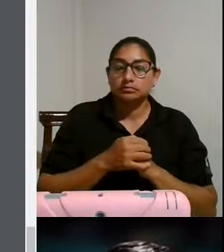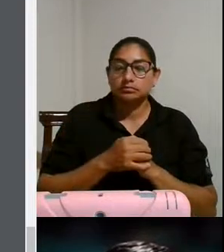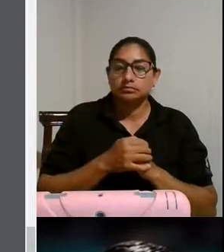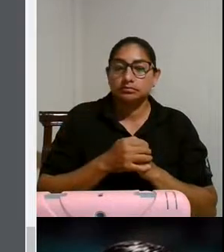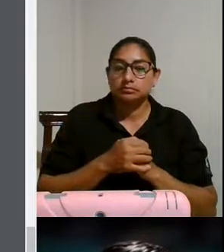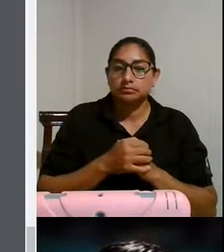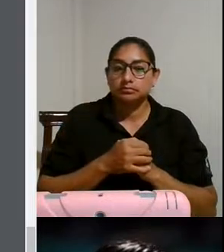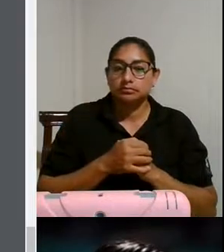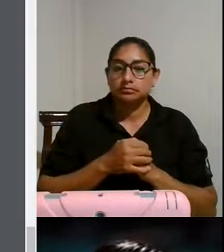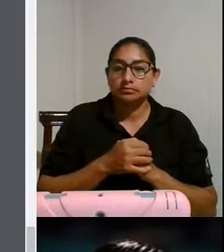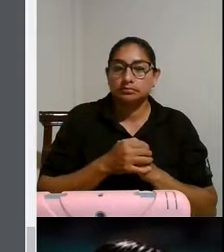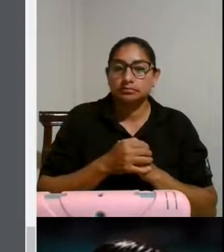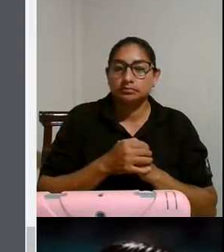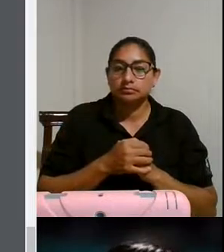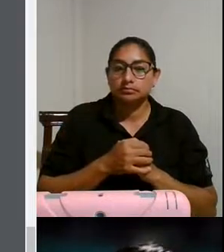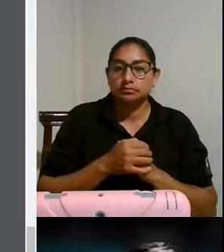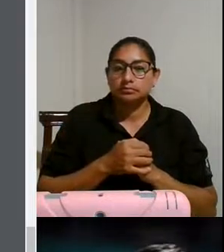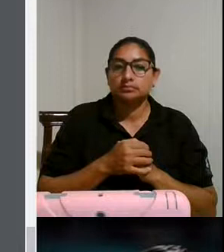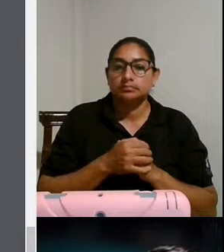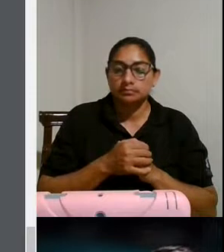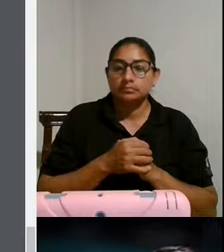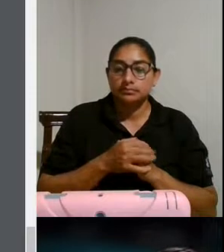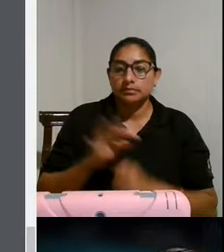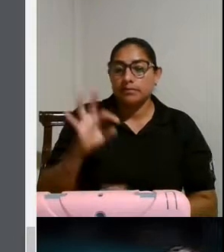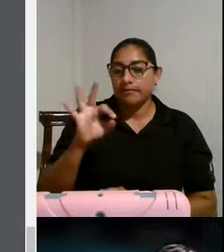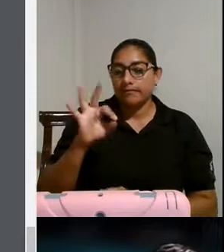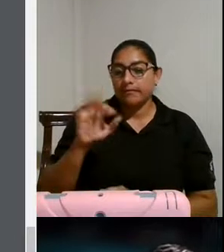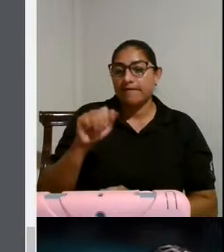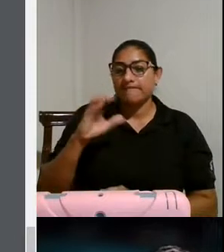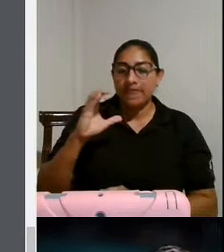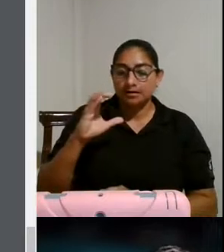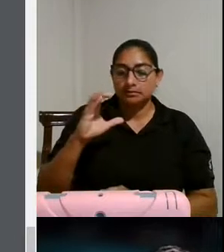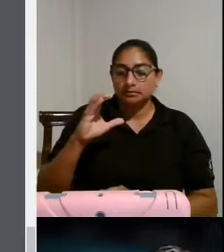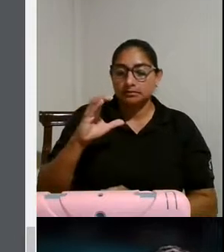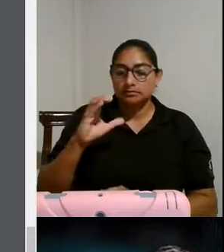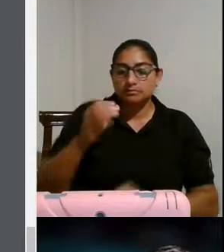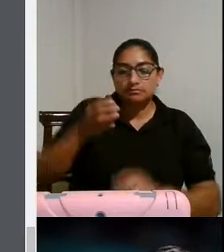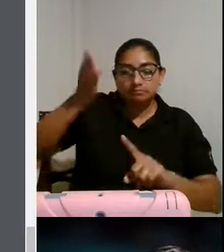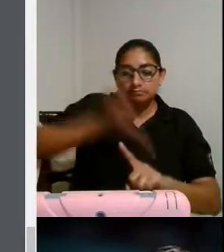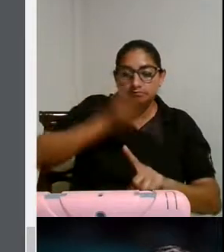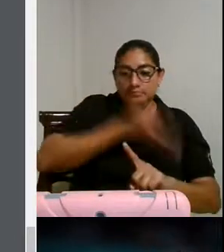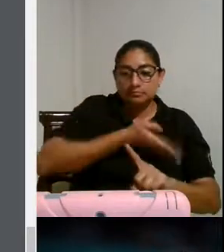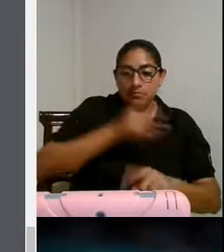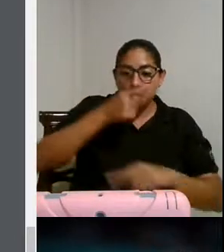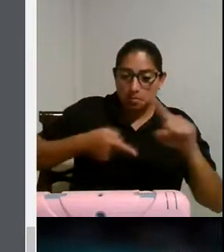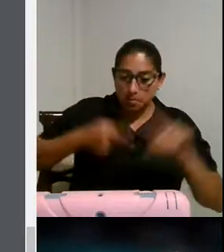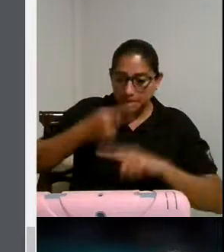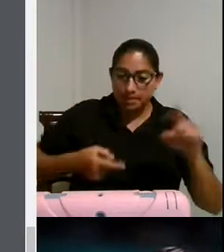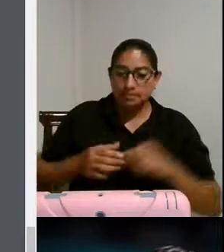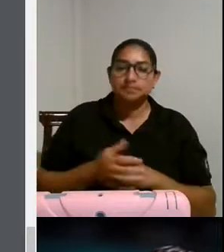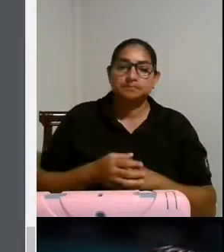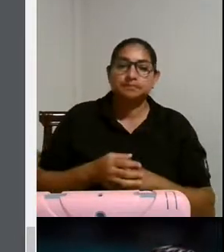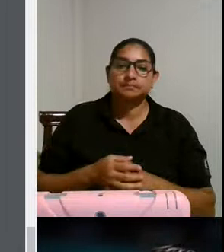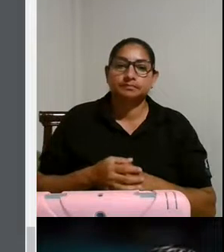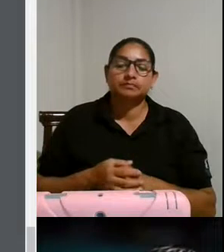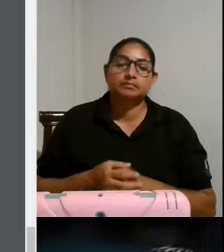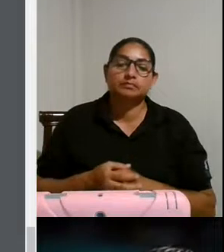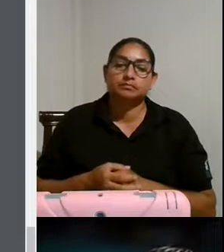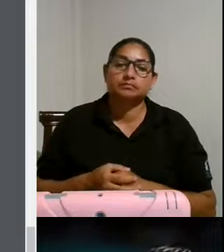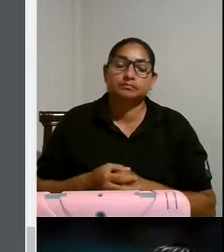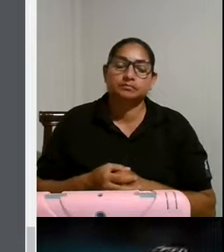hacer factorización. Recuerden, en límites, al final vamos a factorizar. Delta de x es como